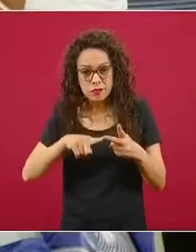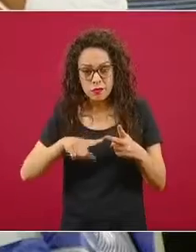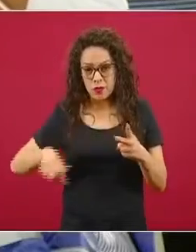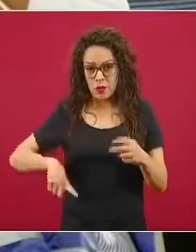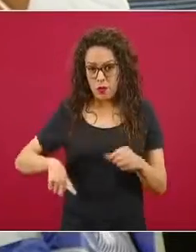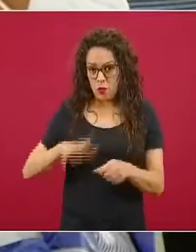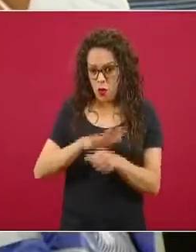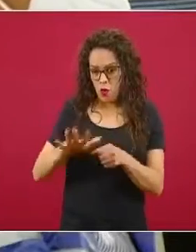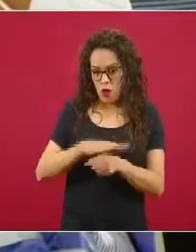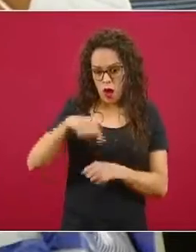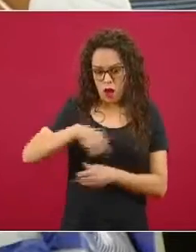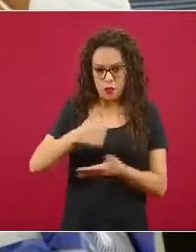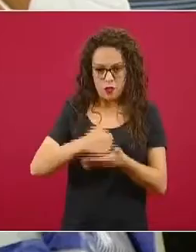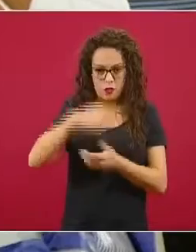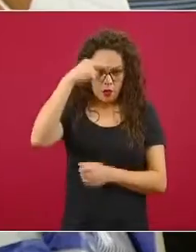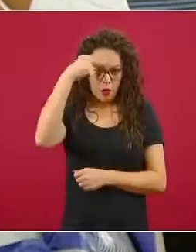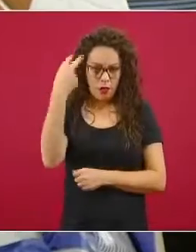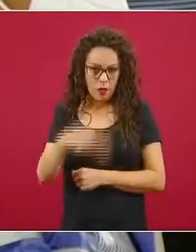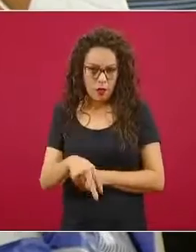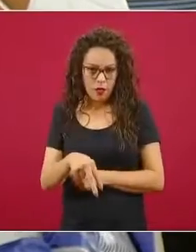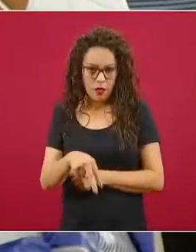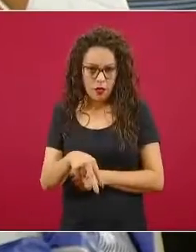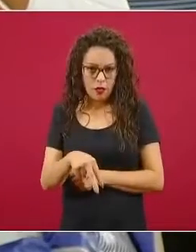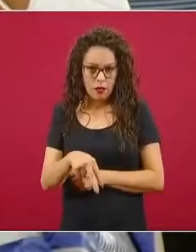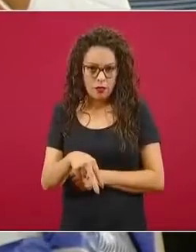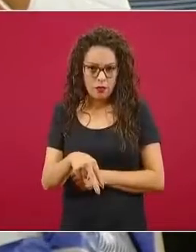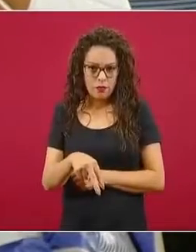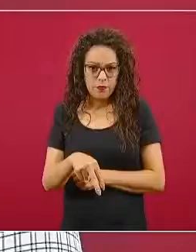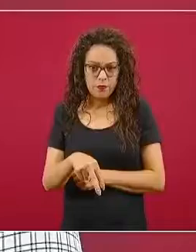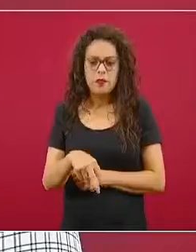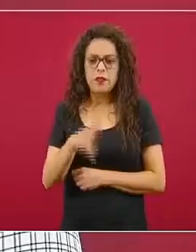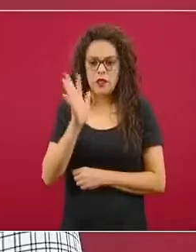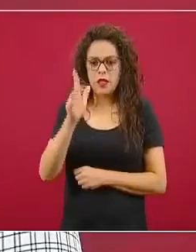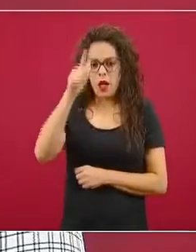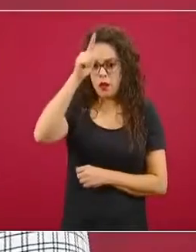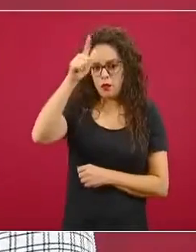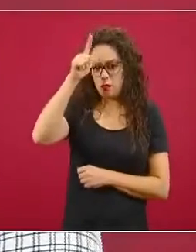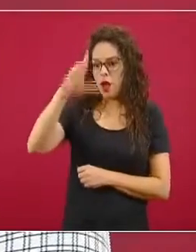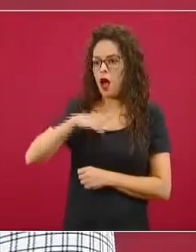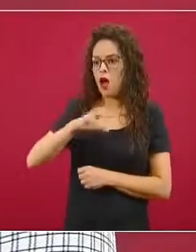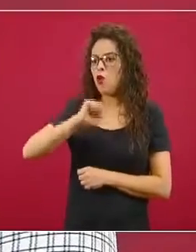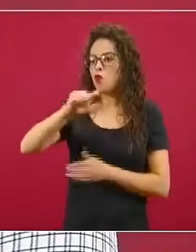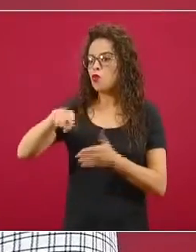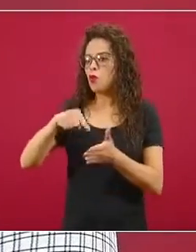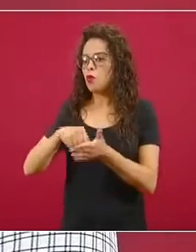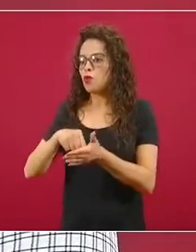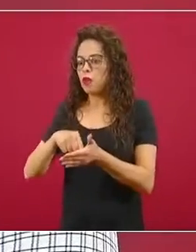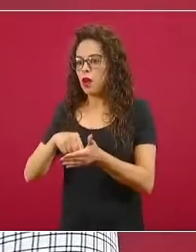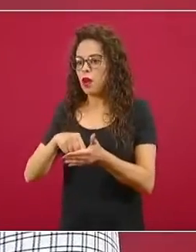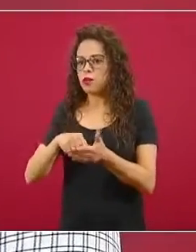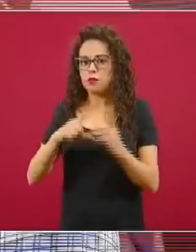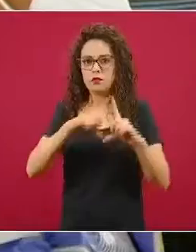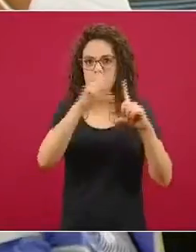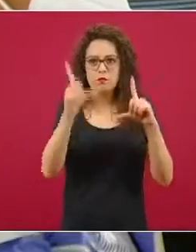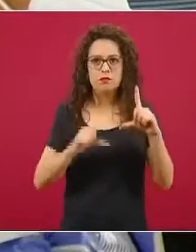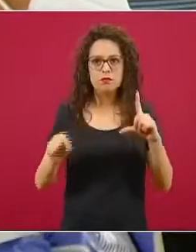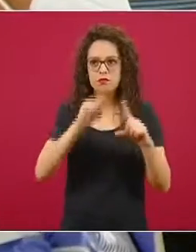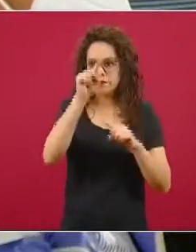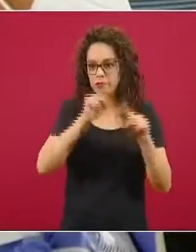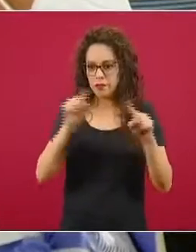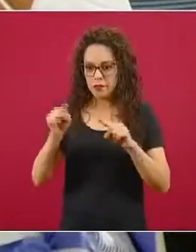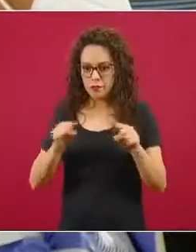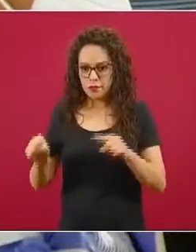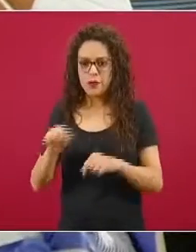hablo de la Ciudad de México, claro que ha habido movilizaciones en otros puntos del país, no están tomando las